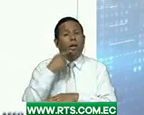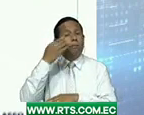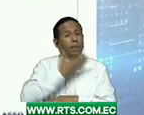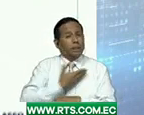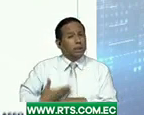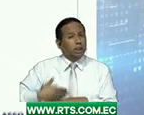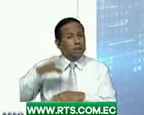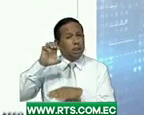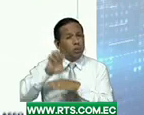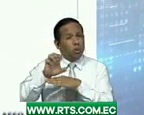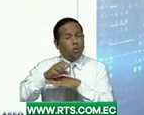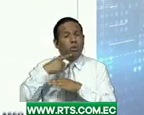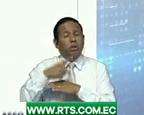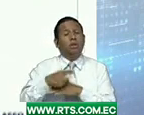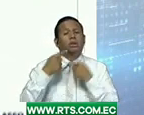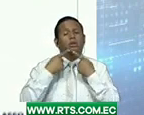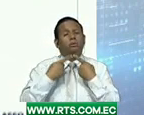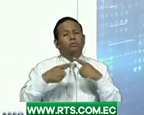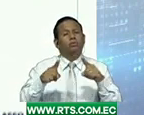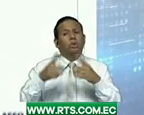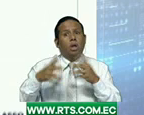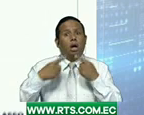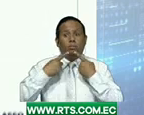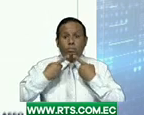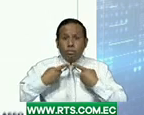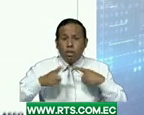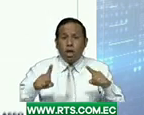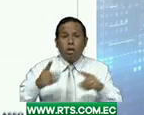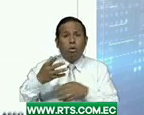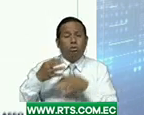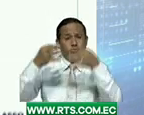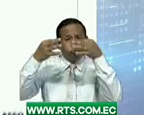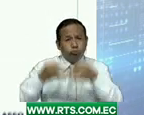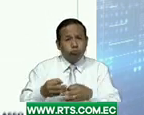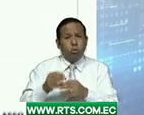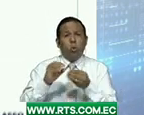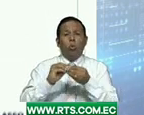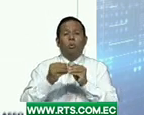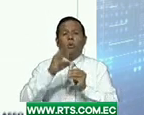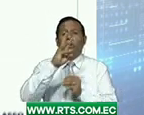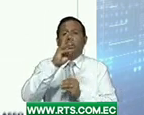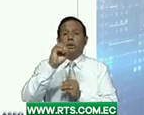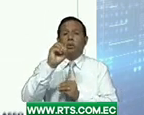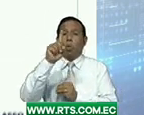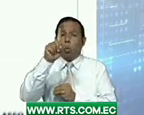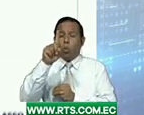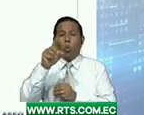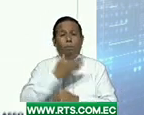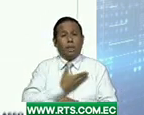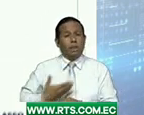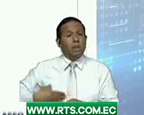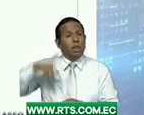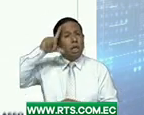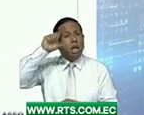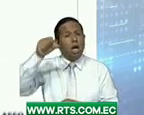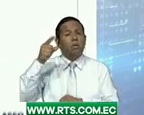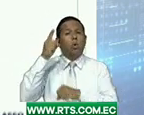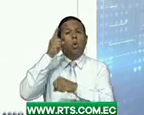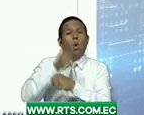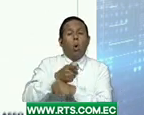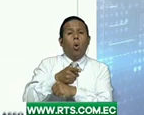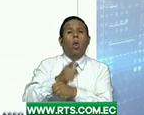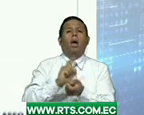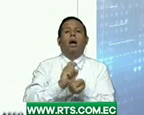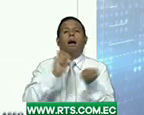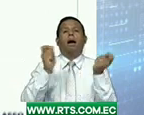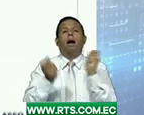de la República, que menciona que mediante decreto ejecutivo número 601, el presidente de la República, Guillermo Lasso, dispuso que el toque de queda